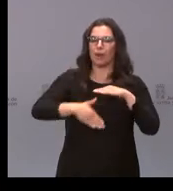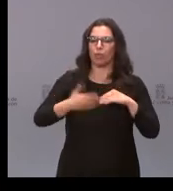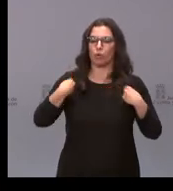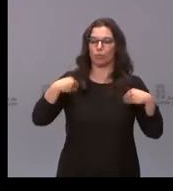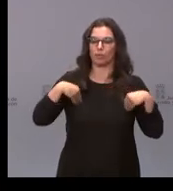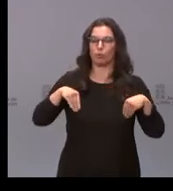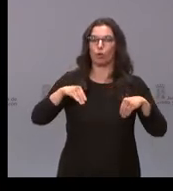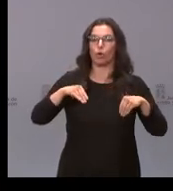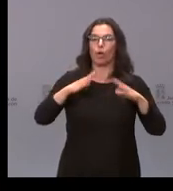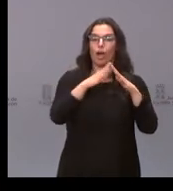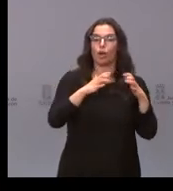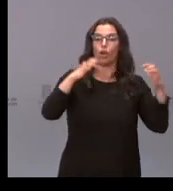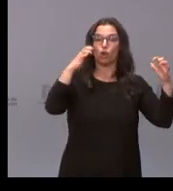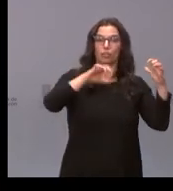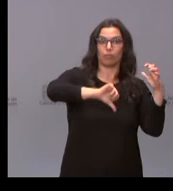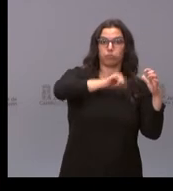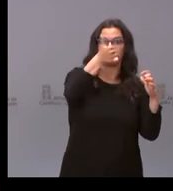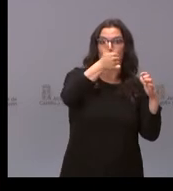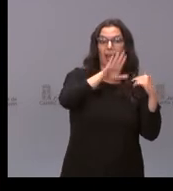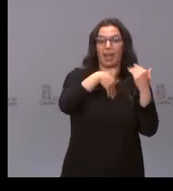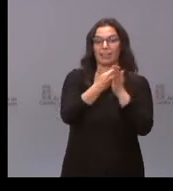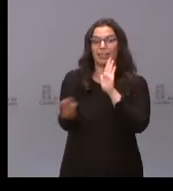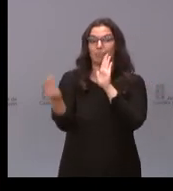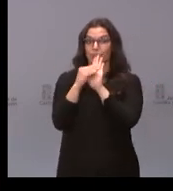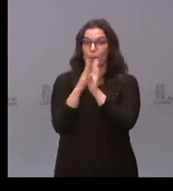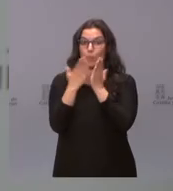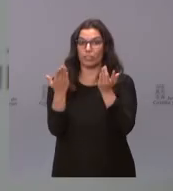apoyan se aprueban las cortes hasta que se publica el bocyl gracias